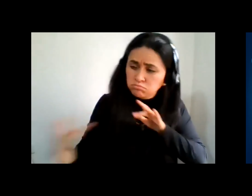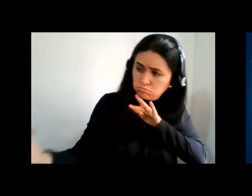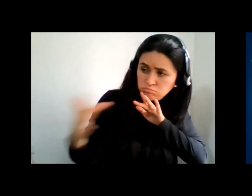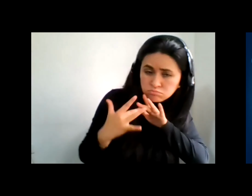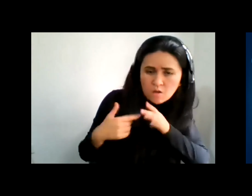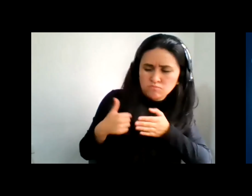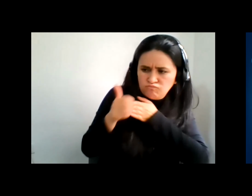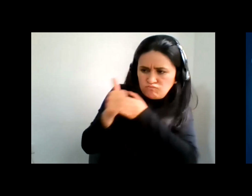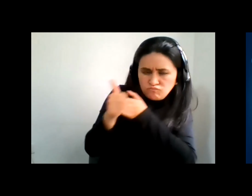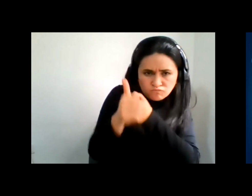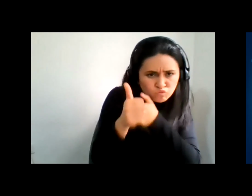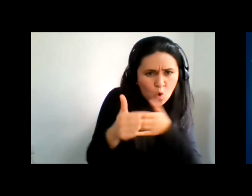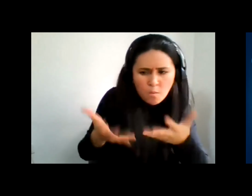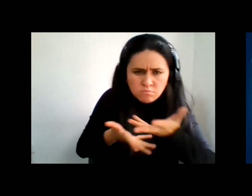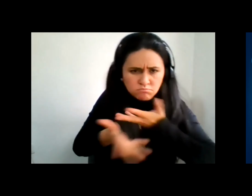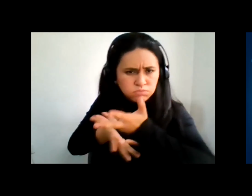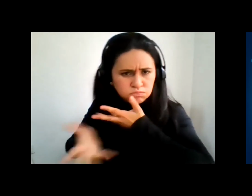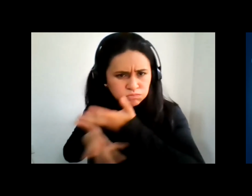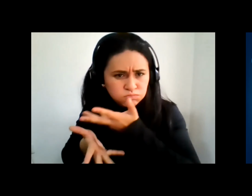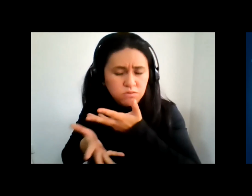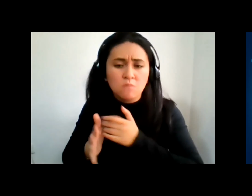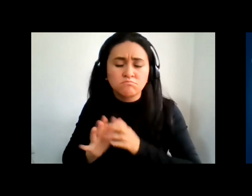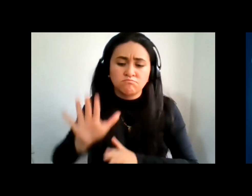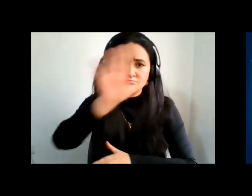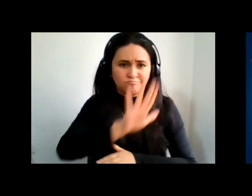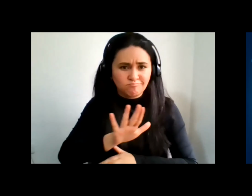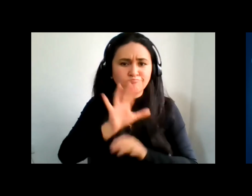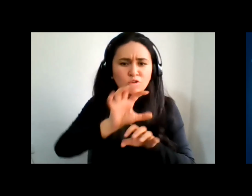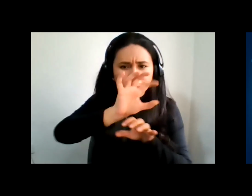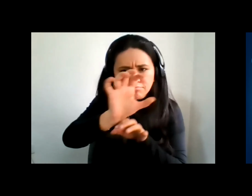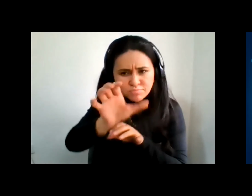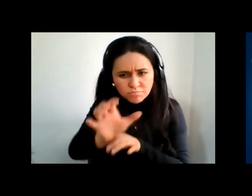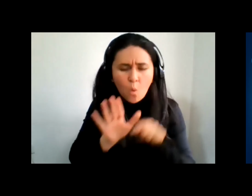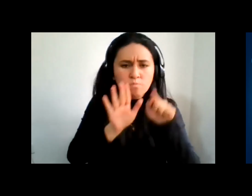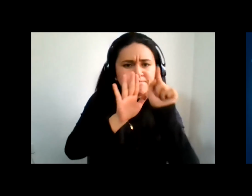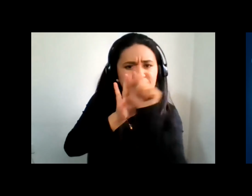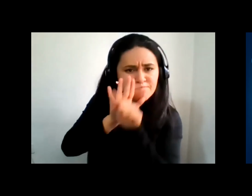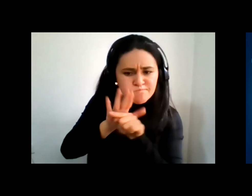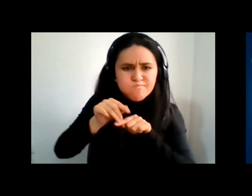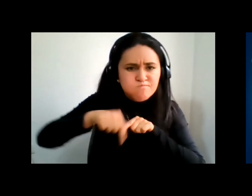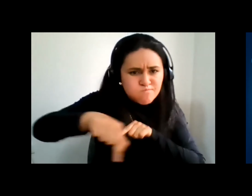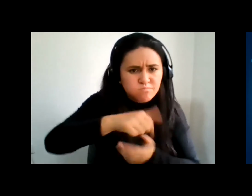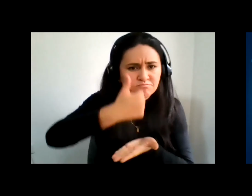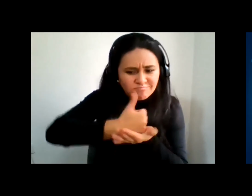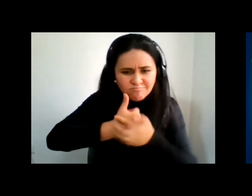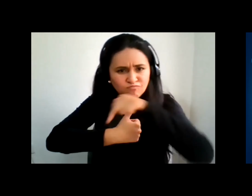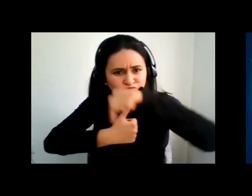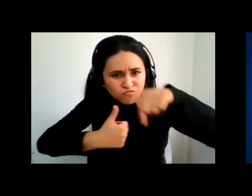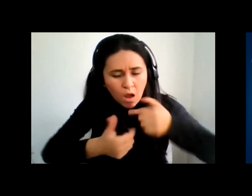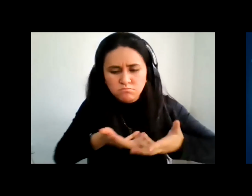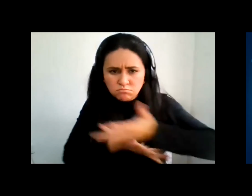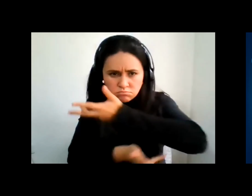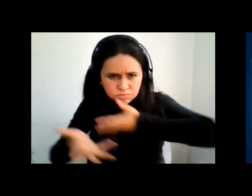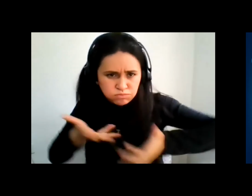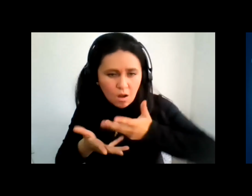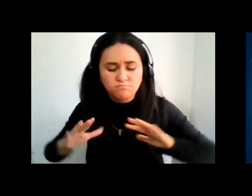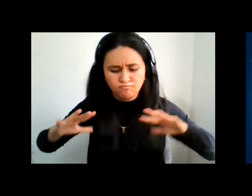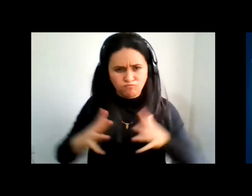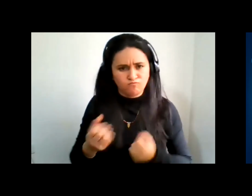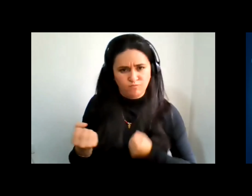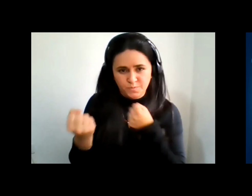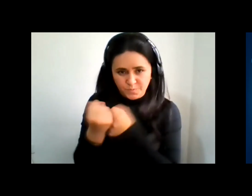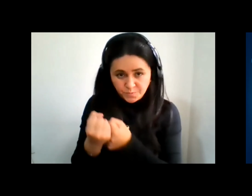estas metodologías a nivel nacional a través de nuestras representaciones en los países y nuestros asociados en la OMS y la OCDE en